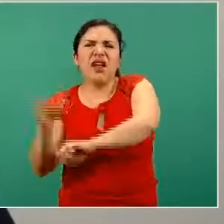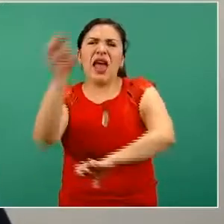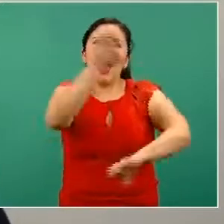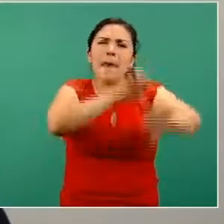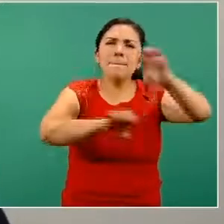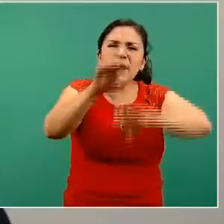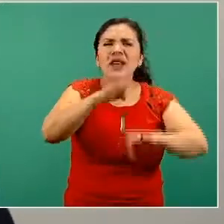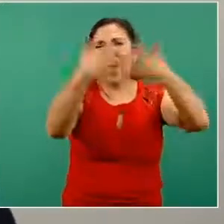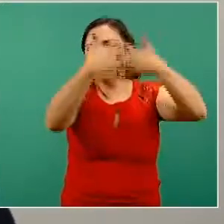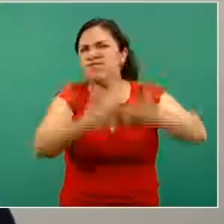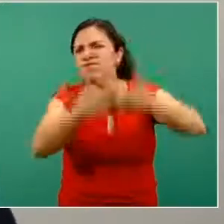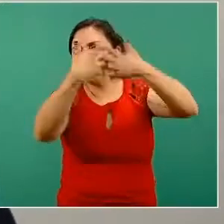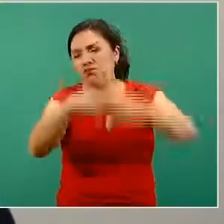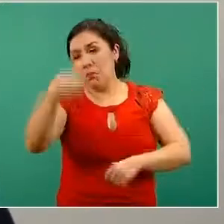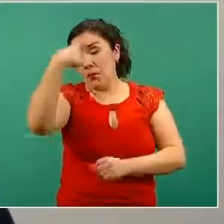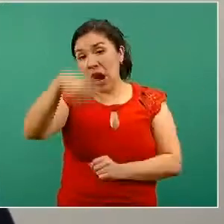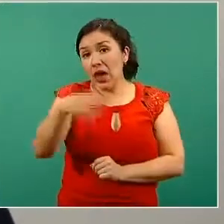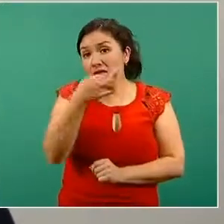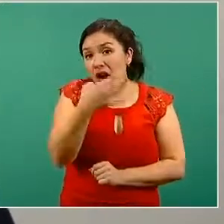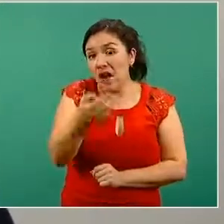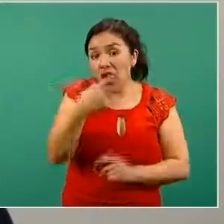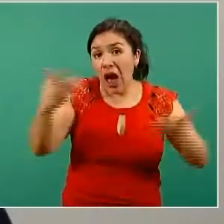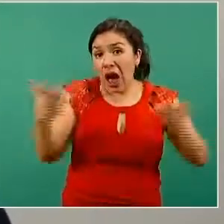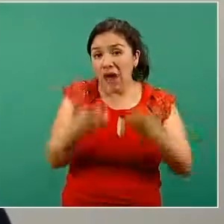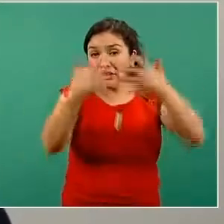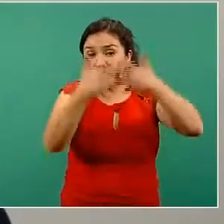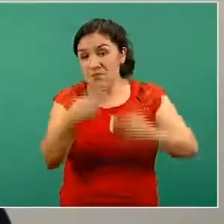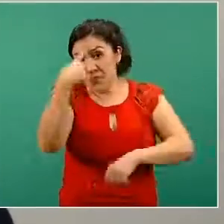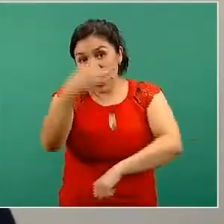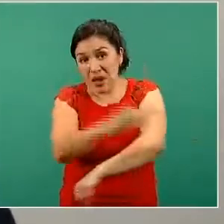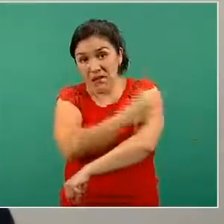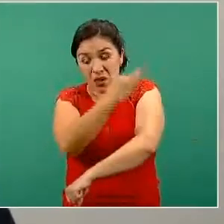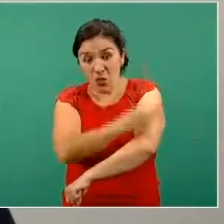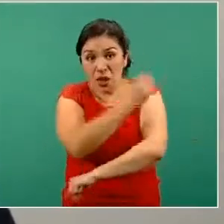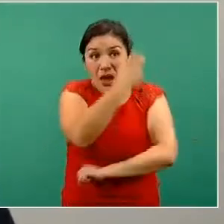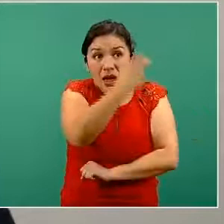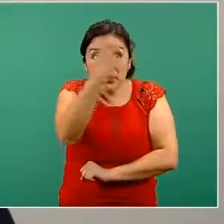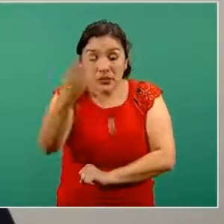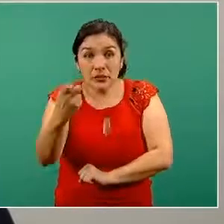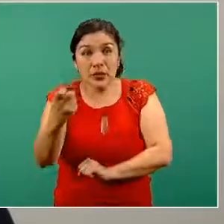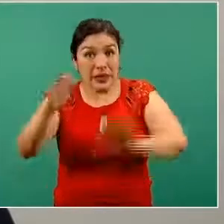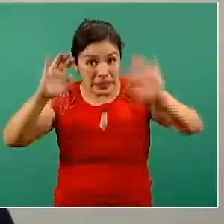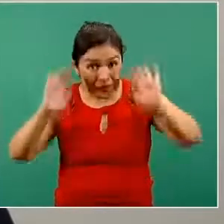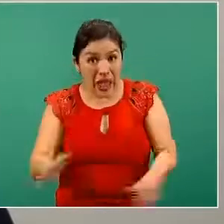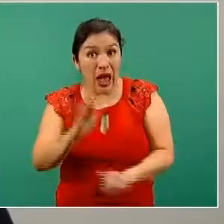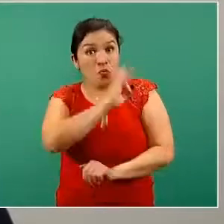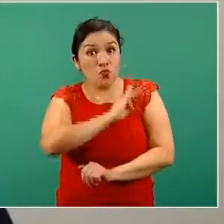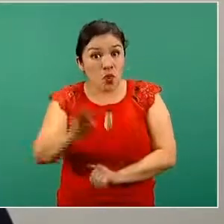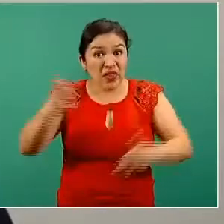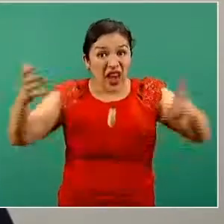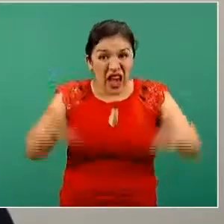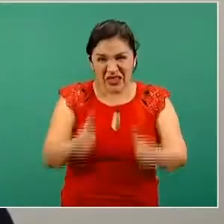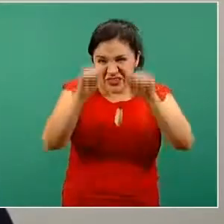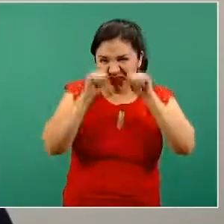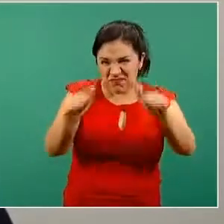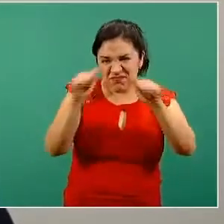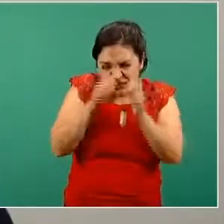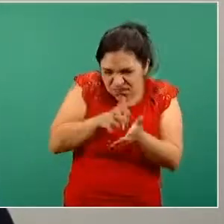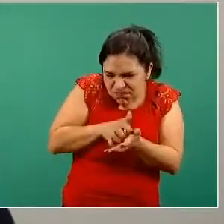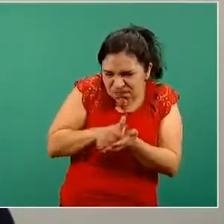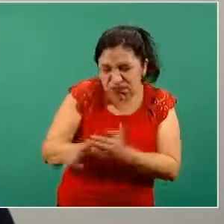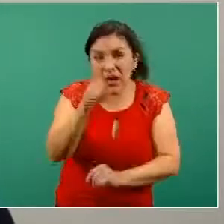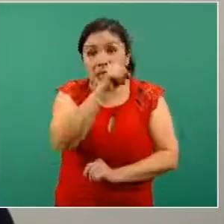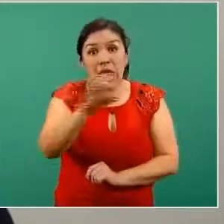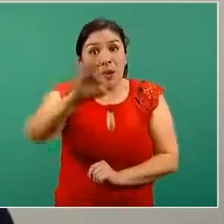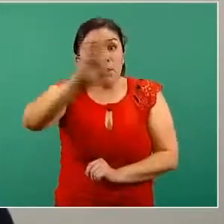las farmacéuticas que desarrollan y fabrican la vacuna, no están todavía en condiciones de poder atender el